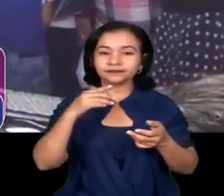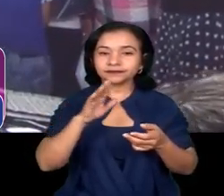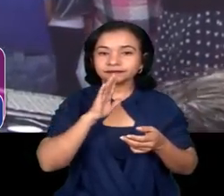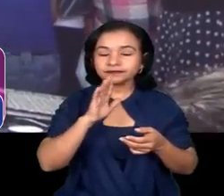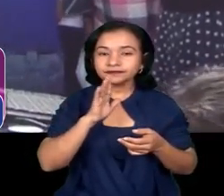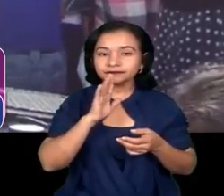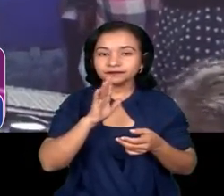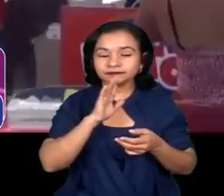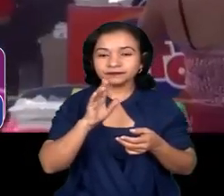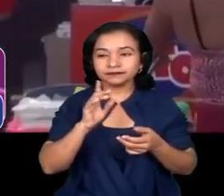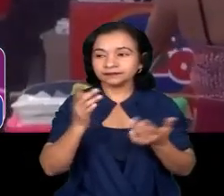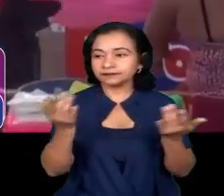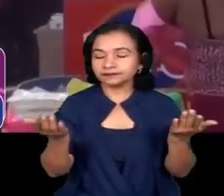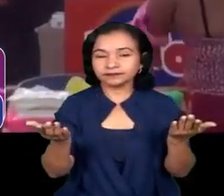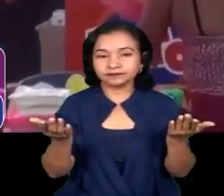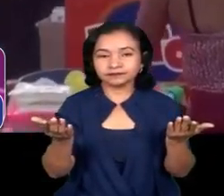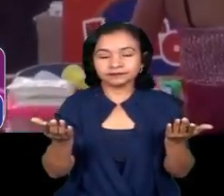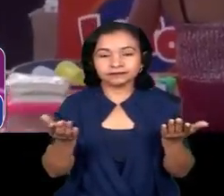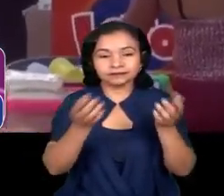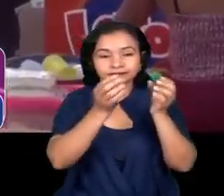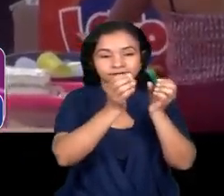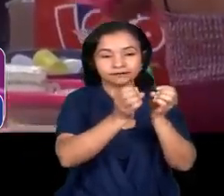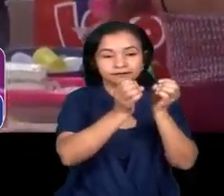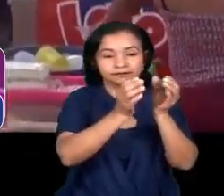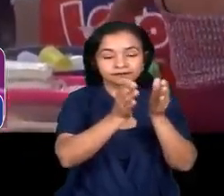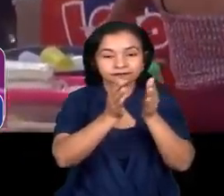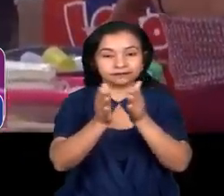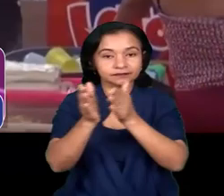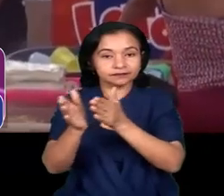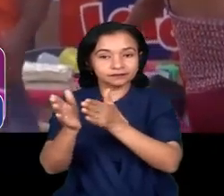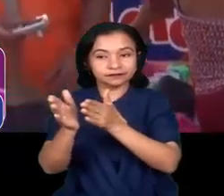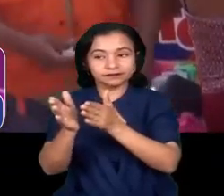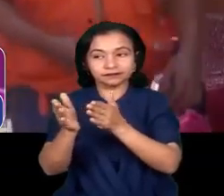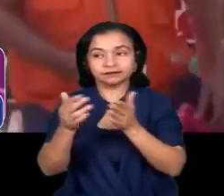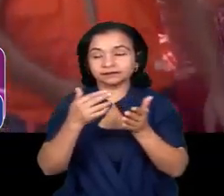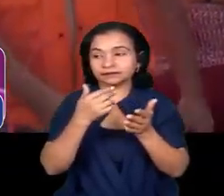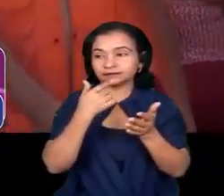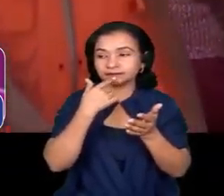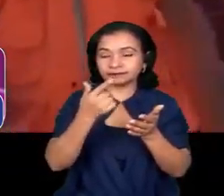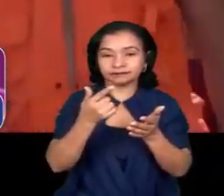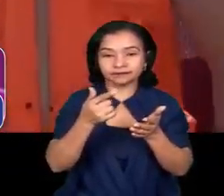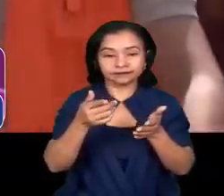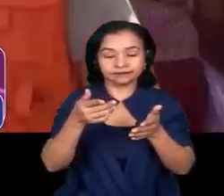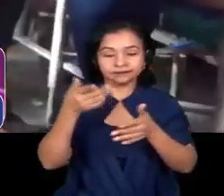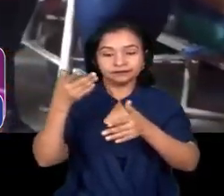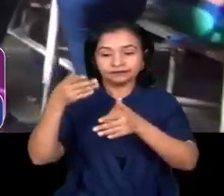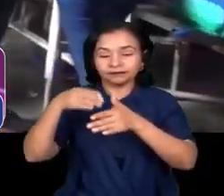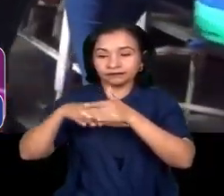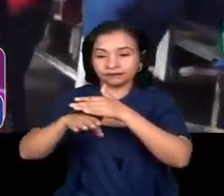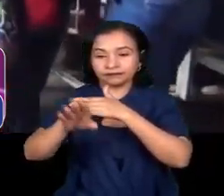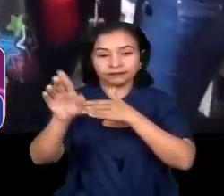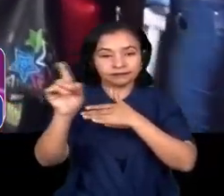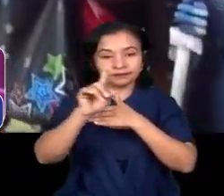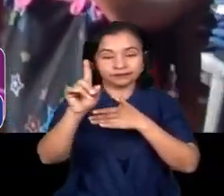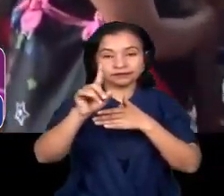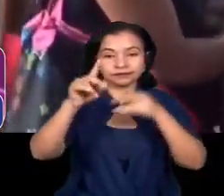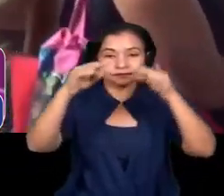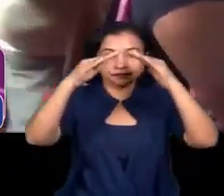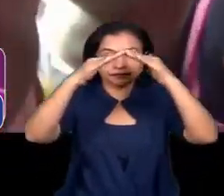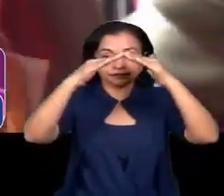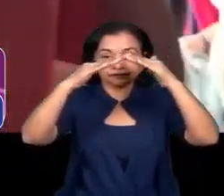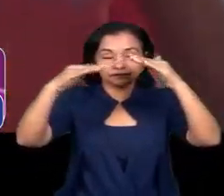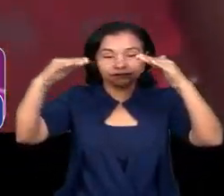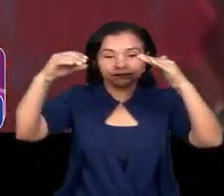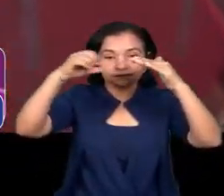tratando con... Porque aquí es que ordenamiento no solo significa acceso, significa electricidad,